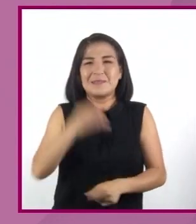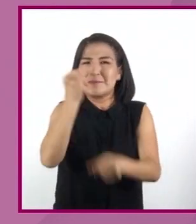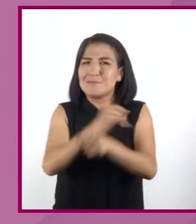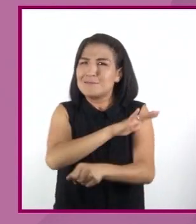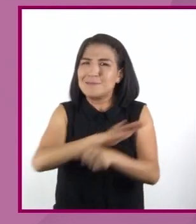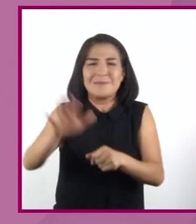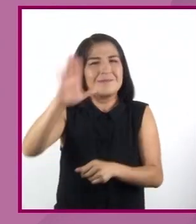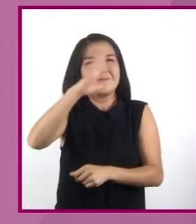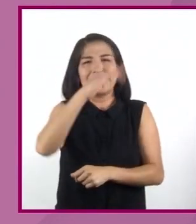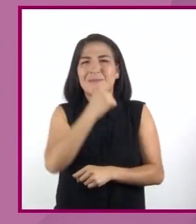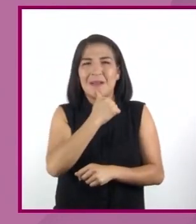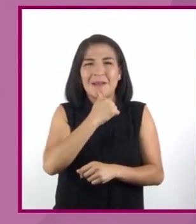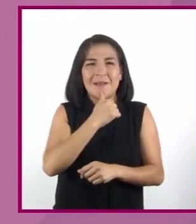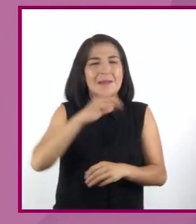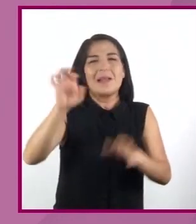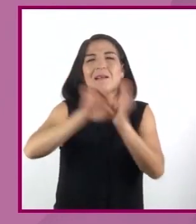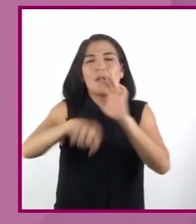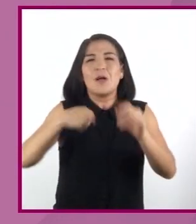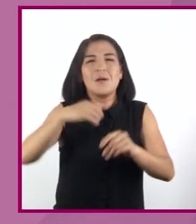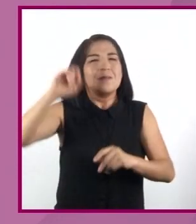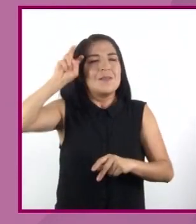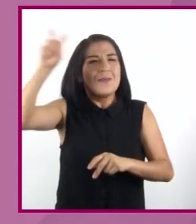imposibles, como volar.